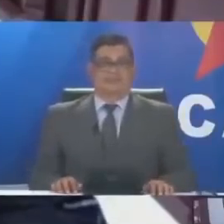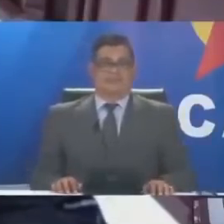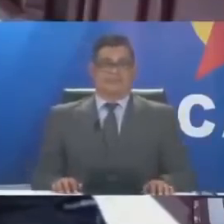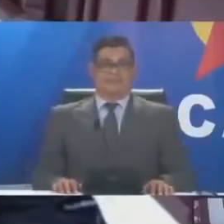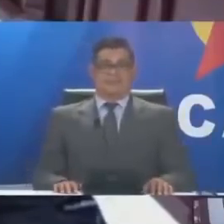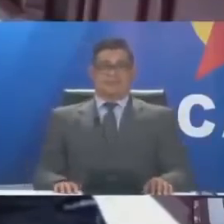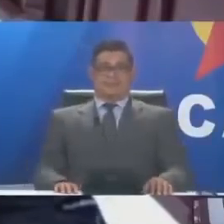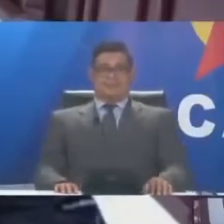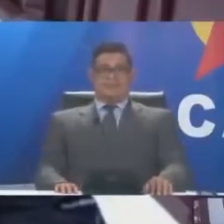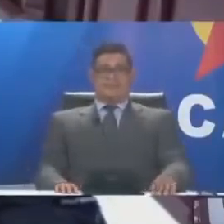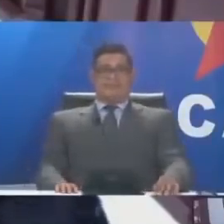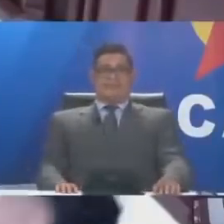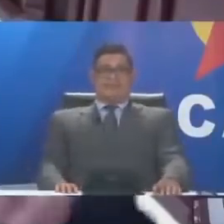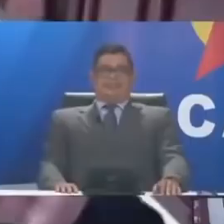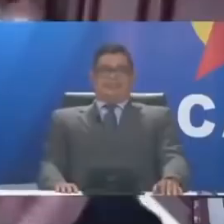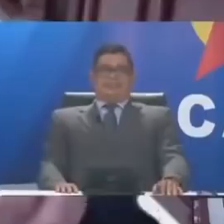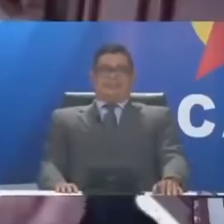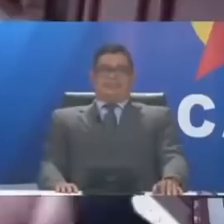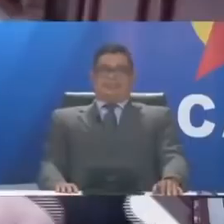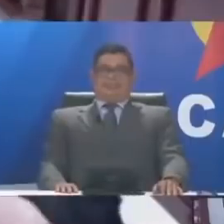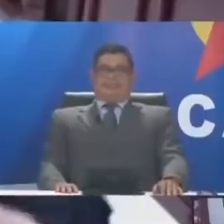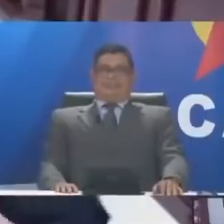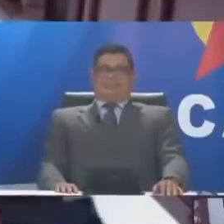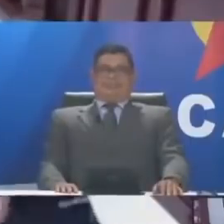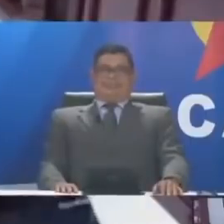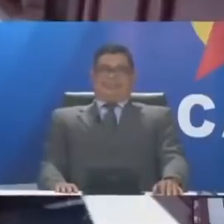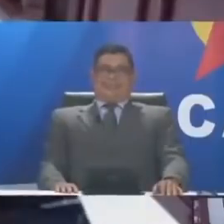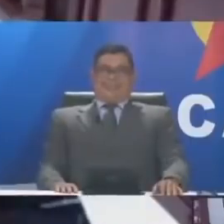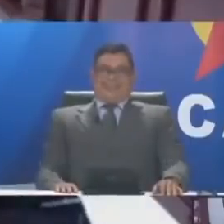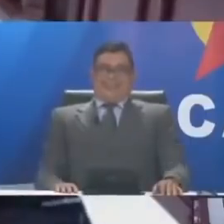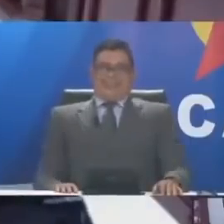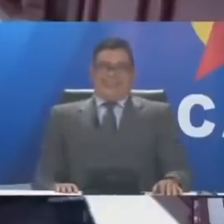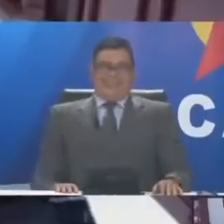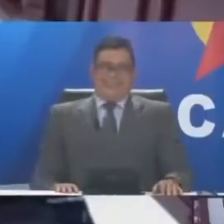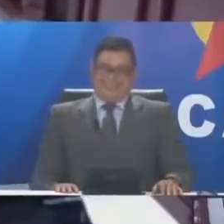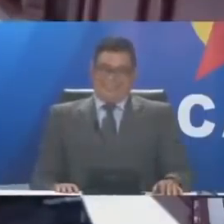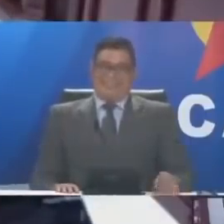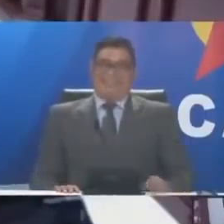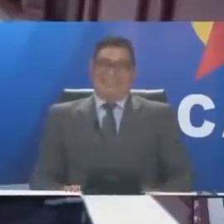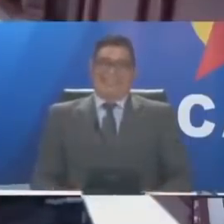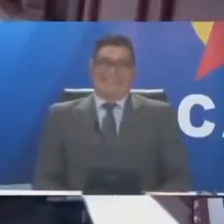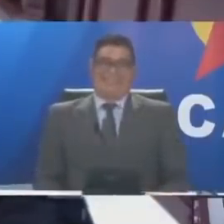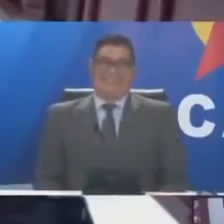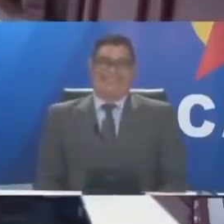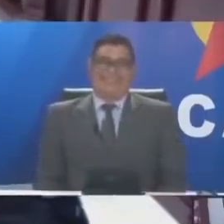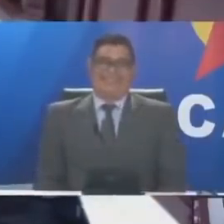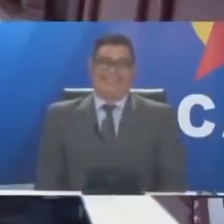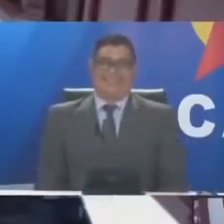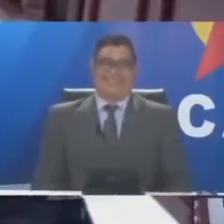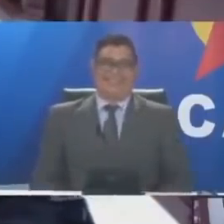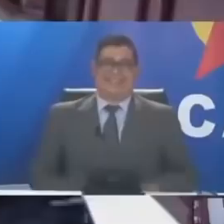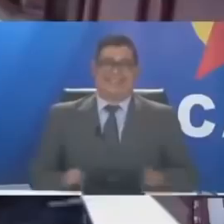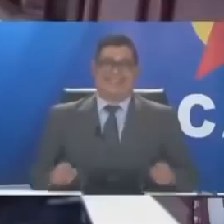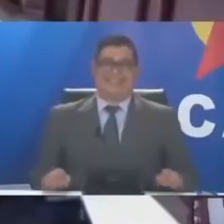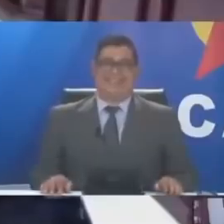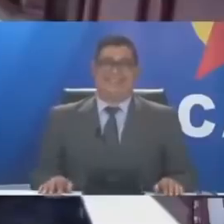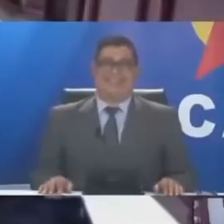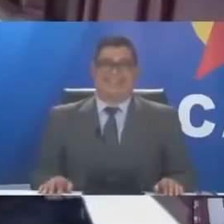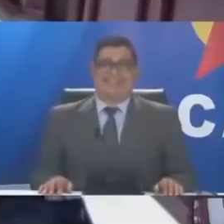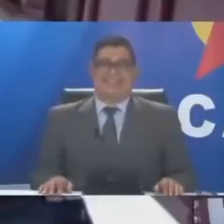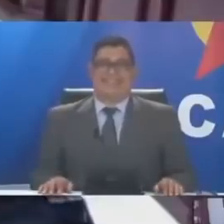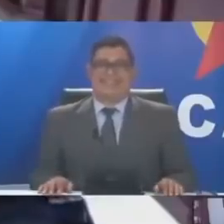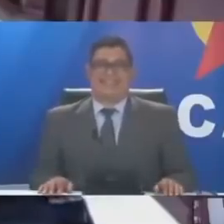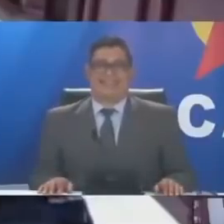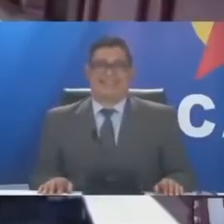practicado es el ladronismo o esa mala maña quiero recordarle que este señor llamado saqueo de luca capítulo